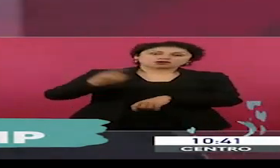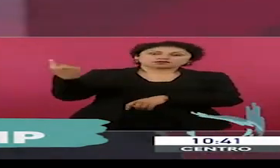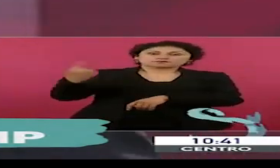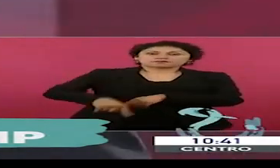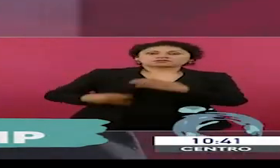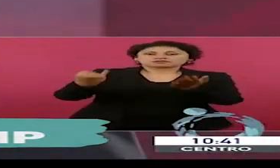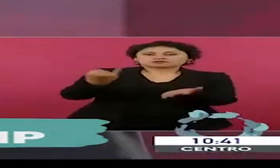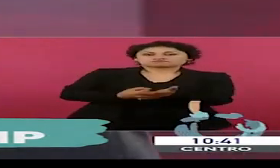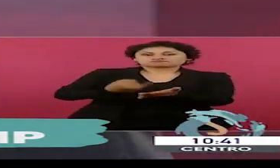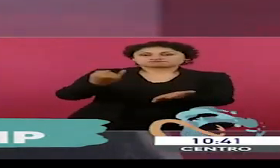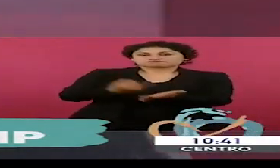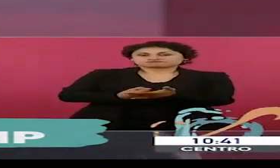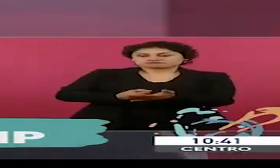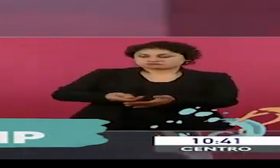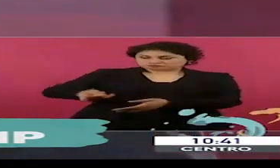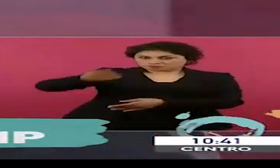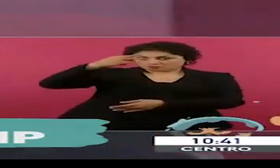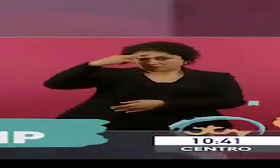México